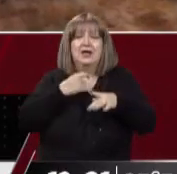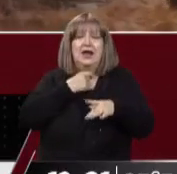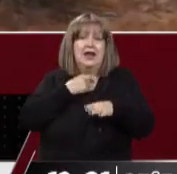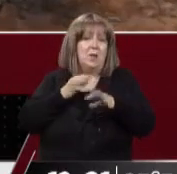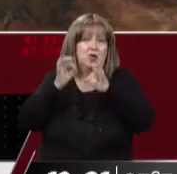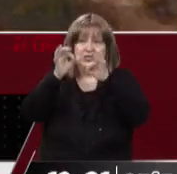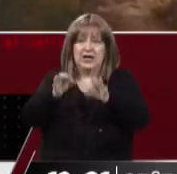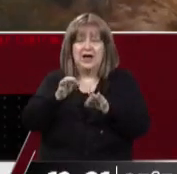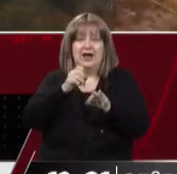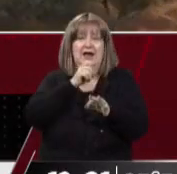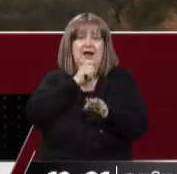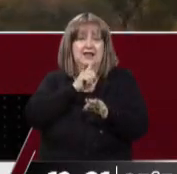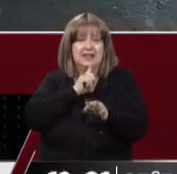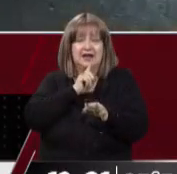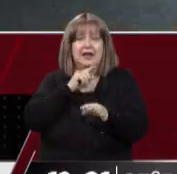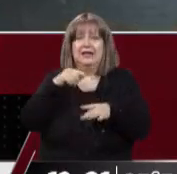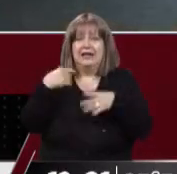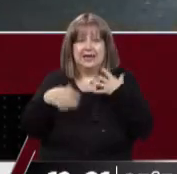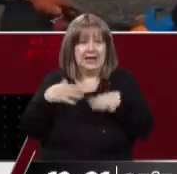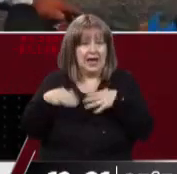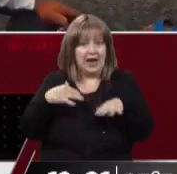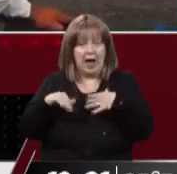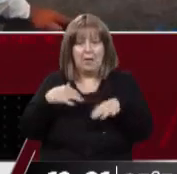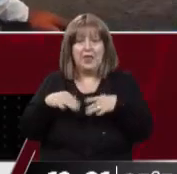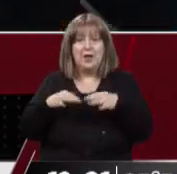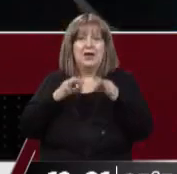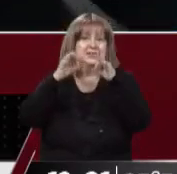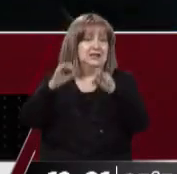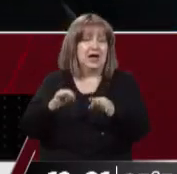así que fue acelerar. Mira,